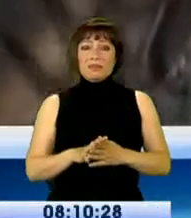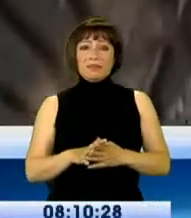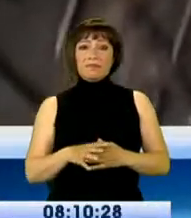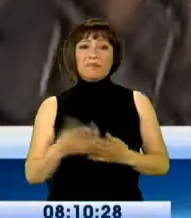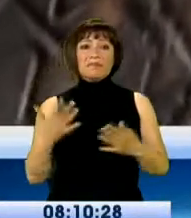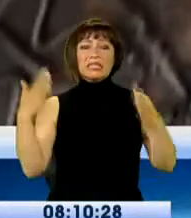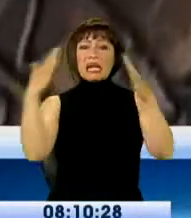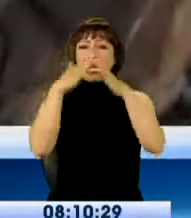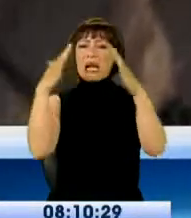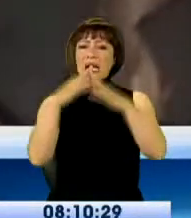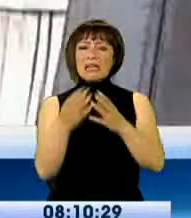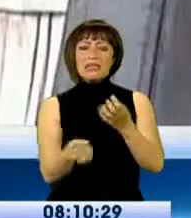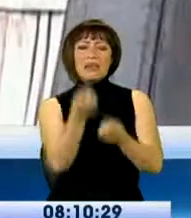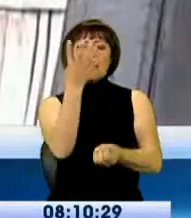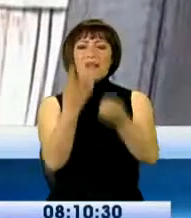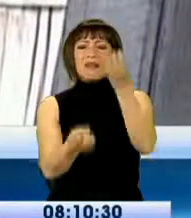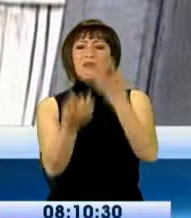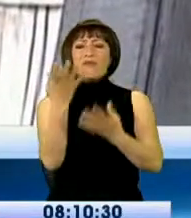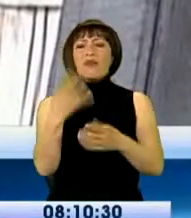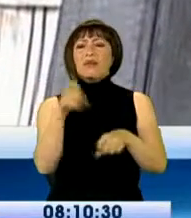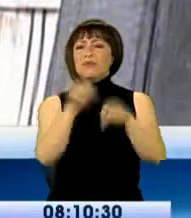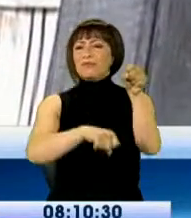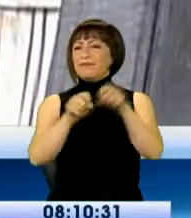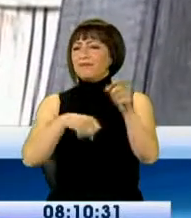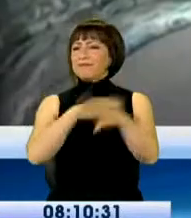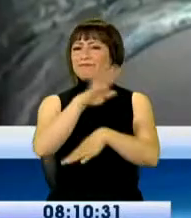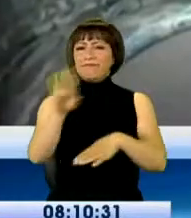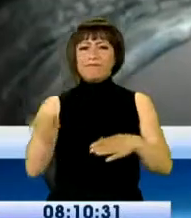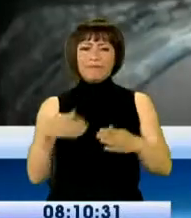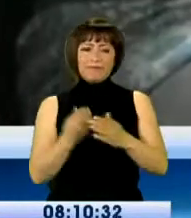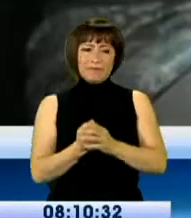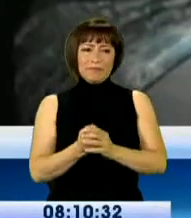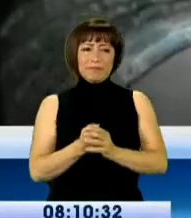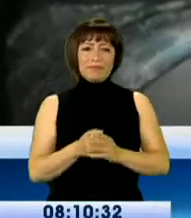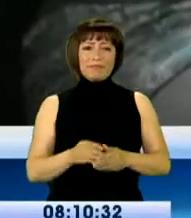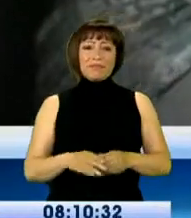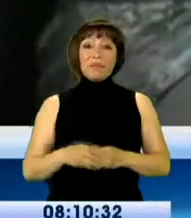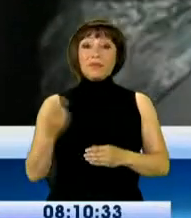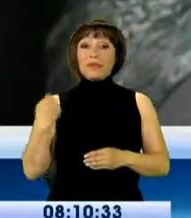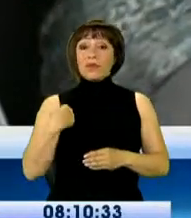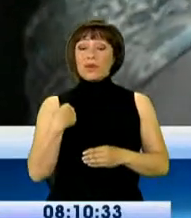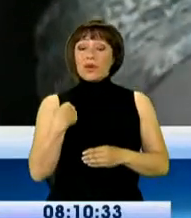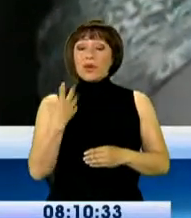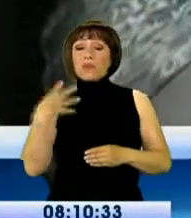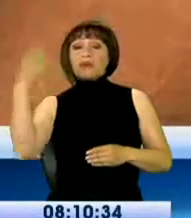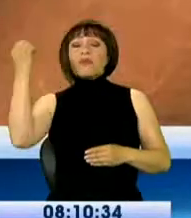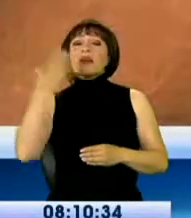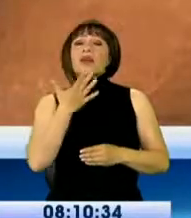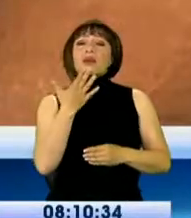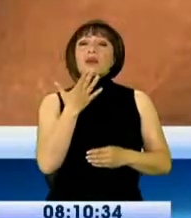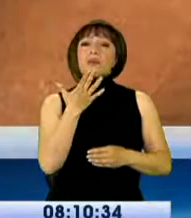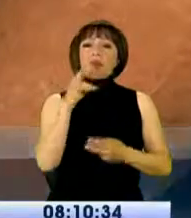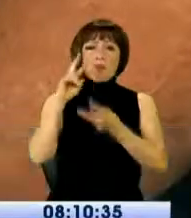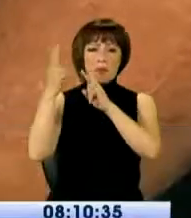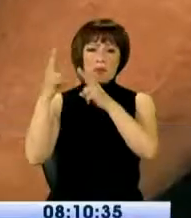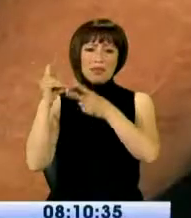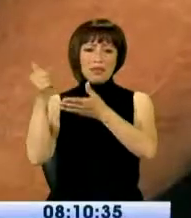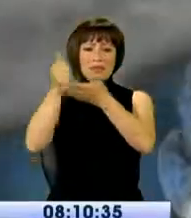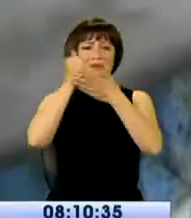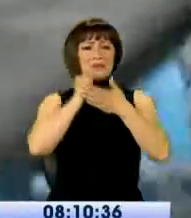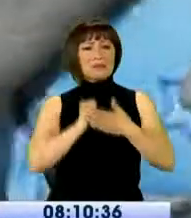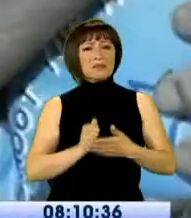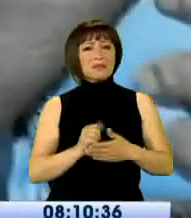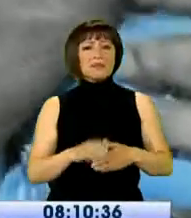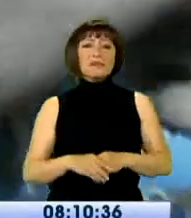los enseres de la casa y me dejaron encerrada en llamas y como usted logró salir por la humanidad de los vecinos que me ayudaron